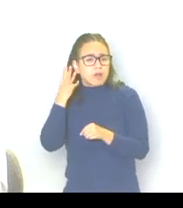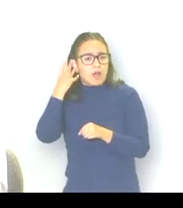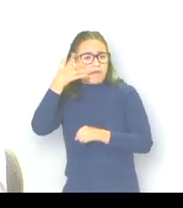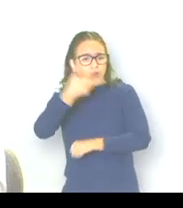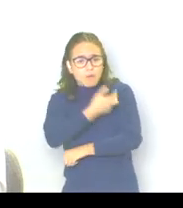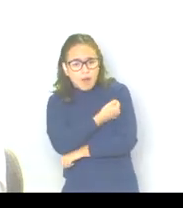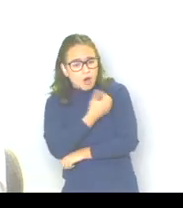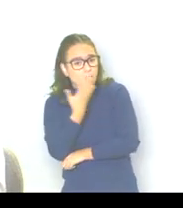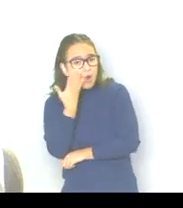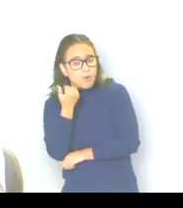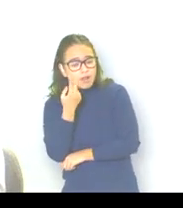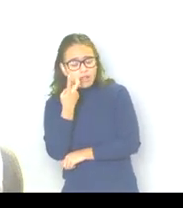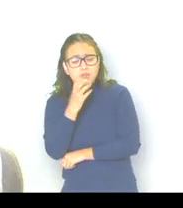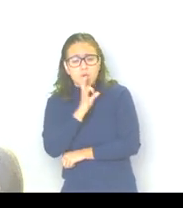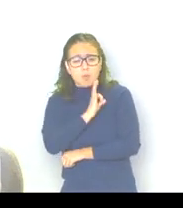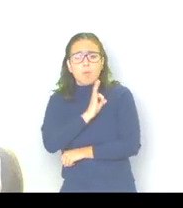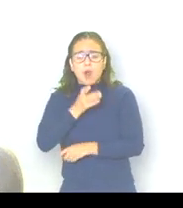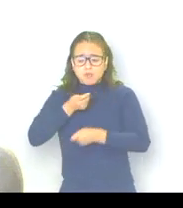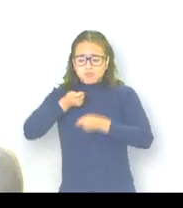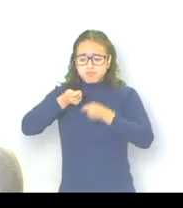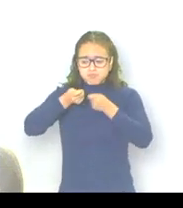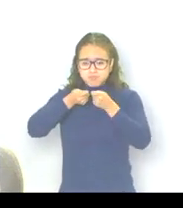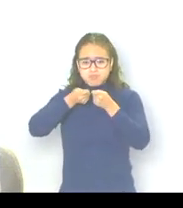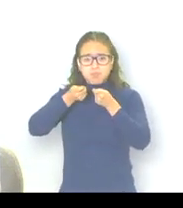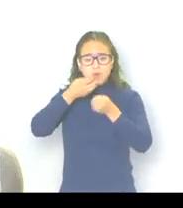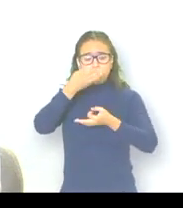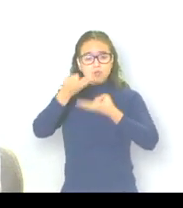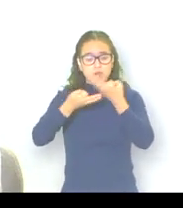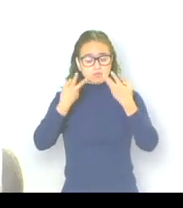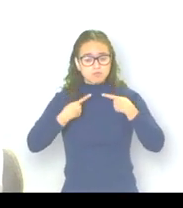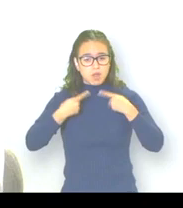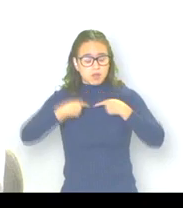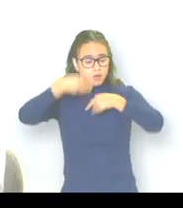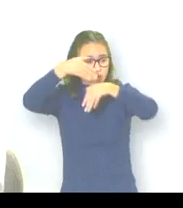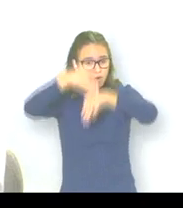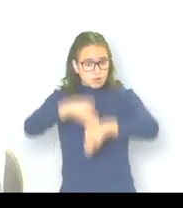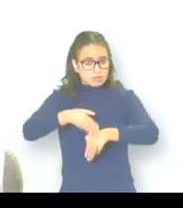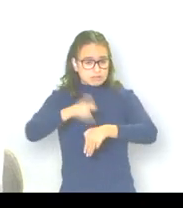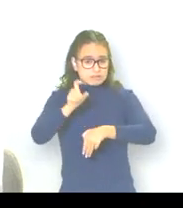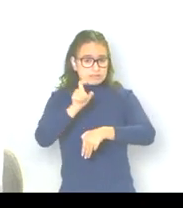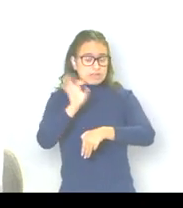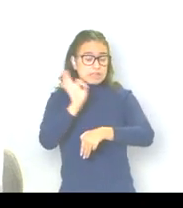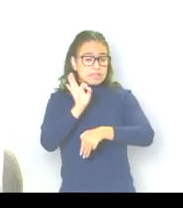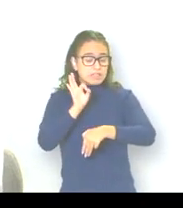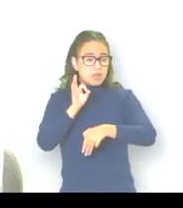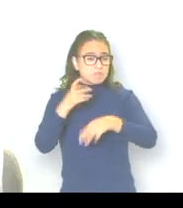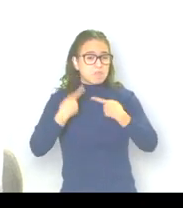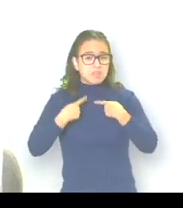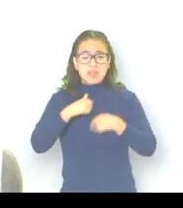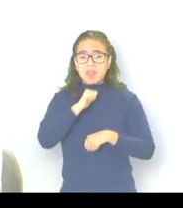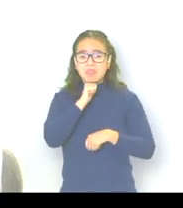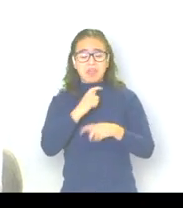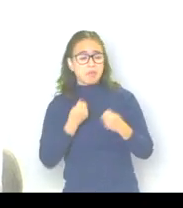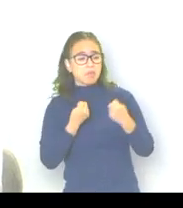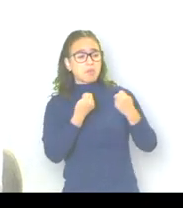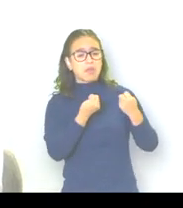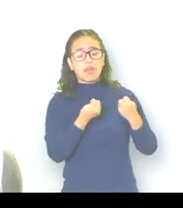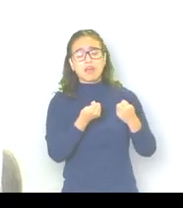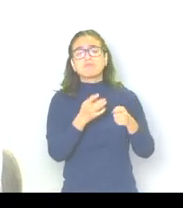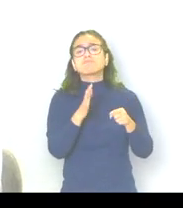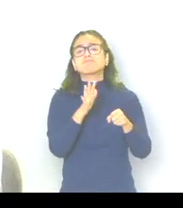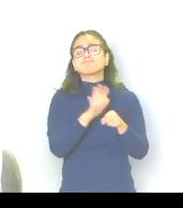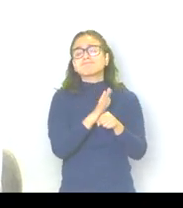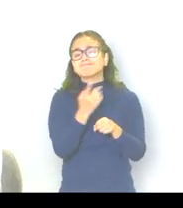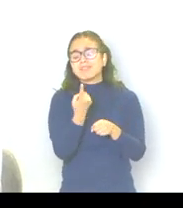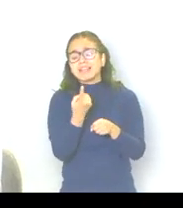esperando eso sin hacer lo que nos corresponde como sociedades, pues será muy difícil el poder detener y mitigar